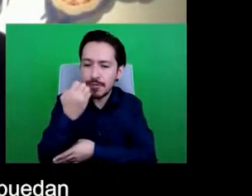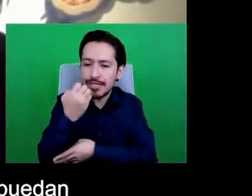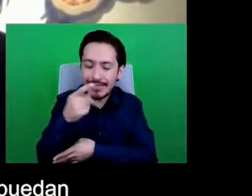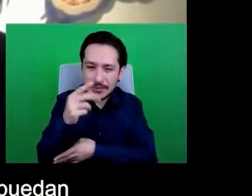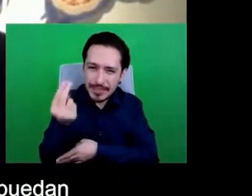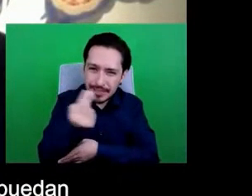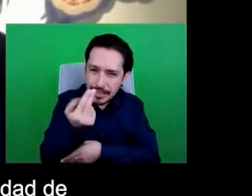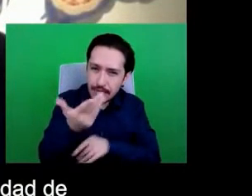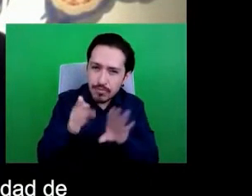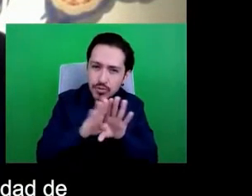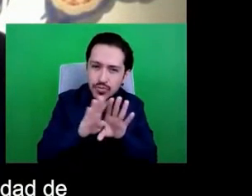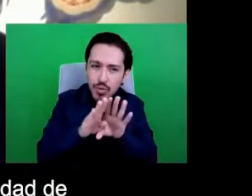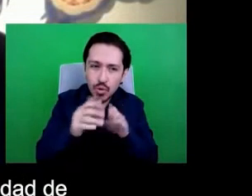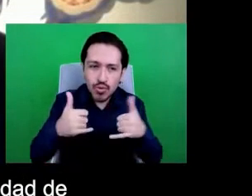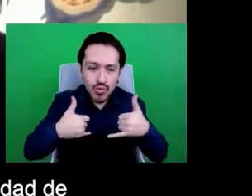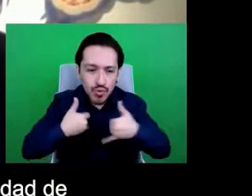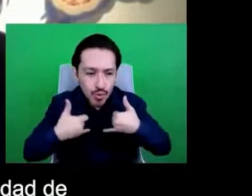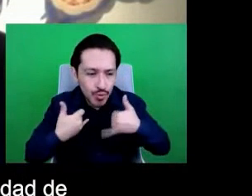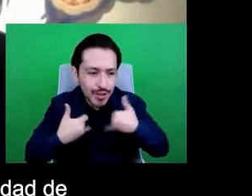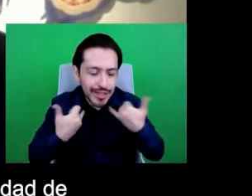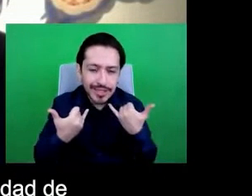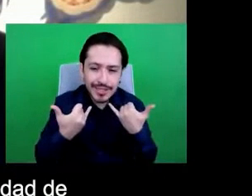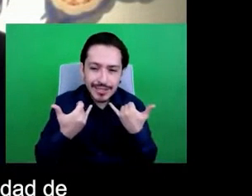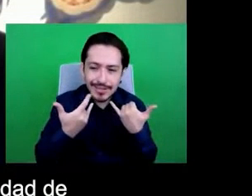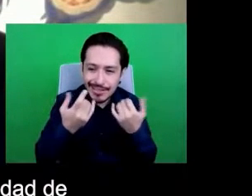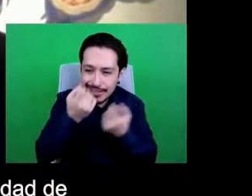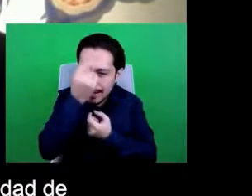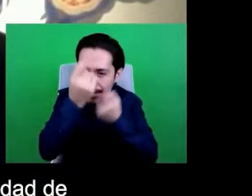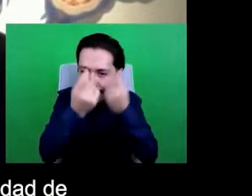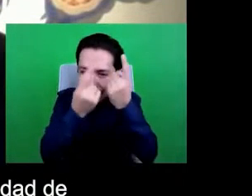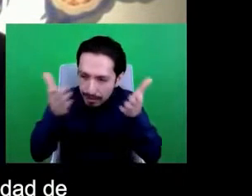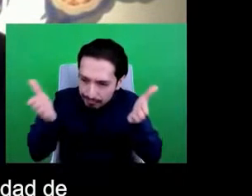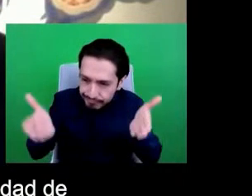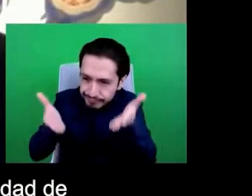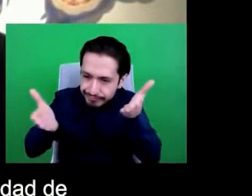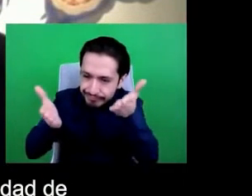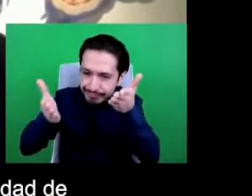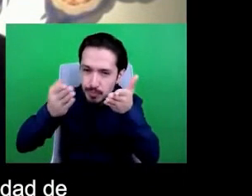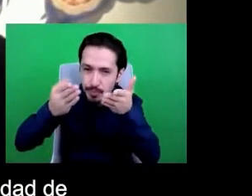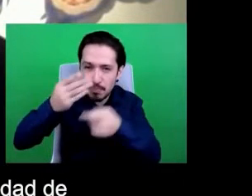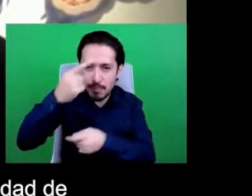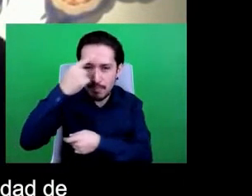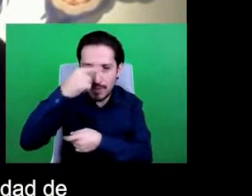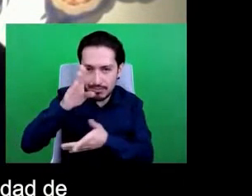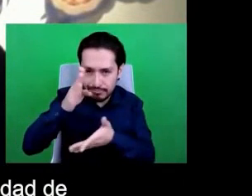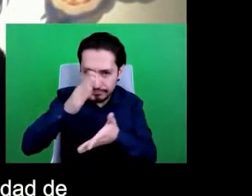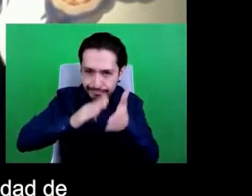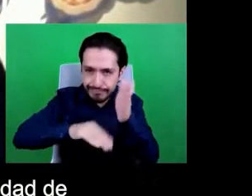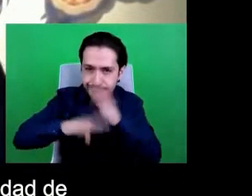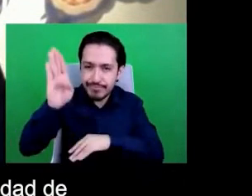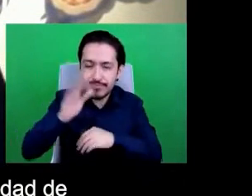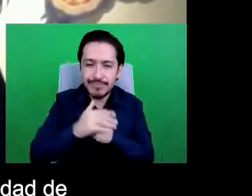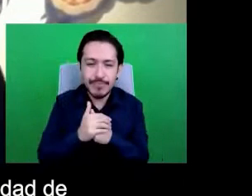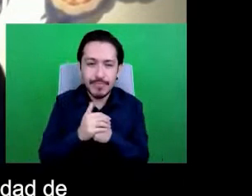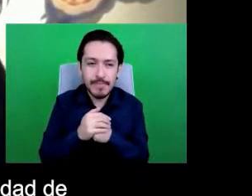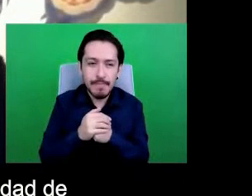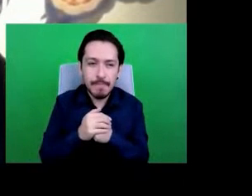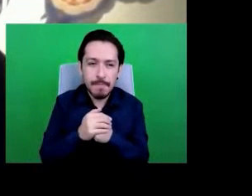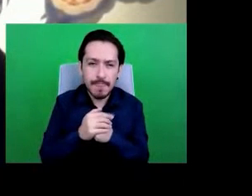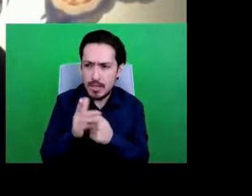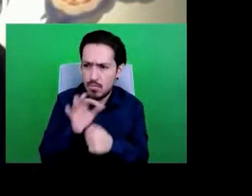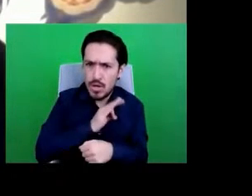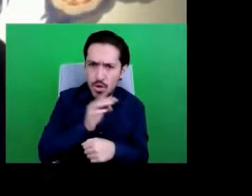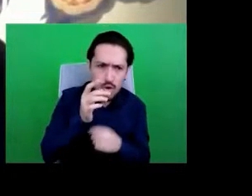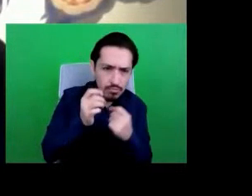su creatividad y también que puedan involucrarse con la creatividad de otras personas. Eso es muy,